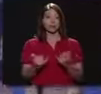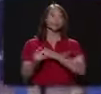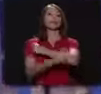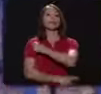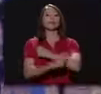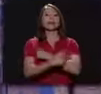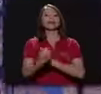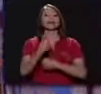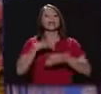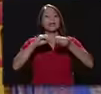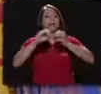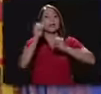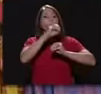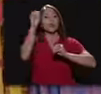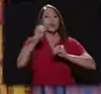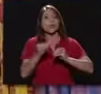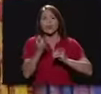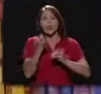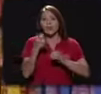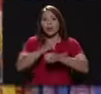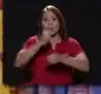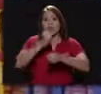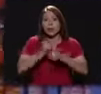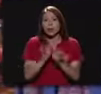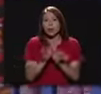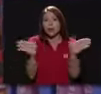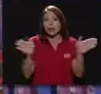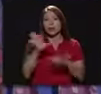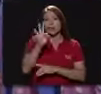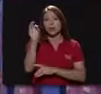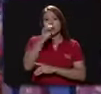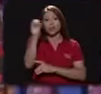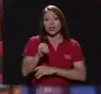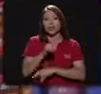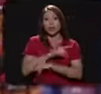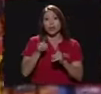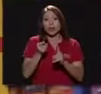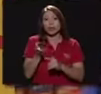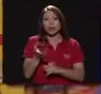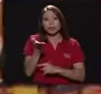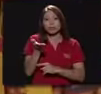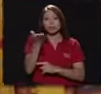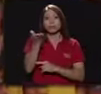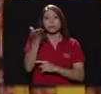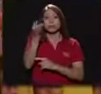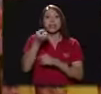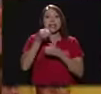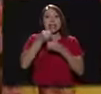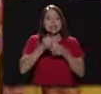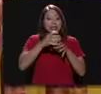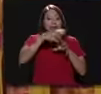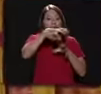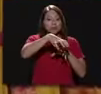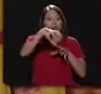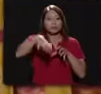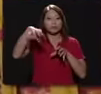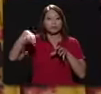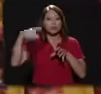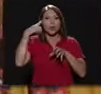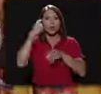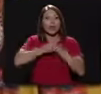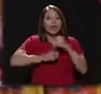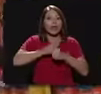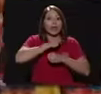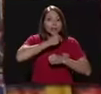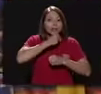Actualmente el país tiene una cifra de desempleo general de un 9%, pero esta cifra crece si se segmenta por edades o género.